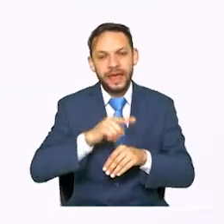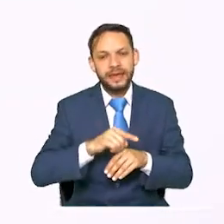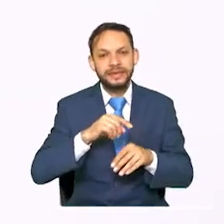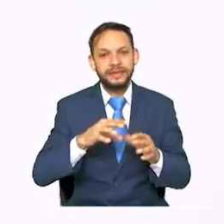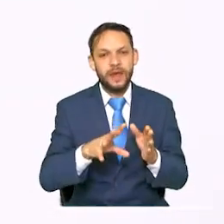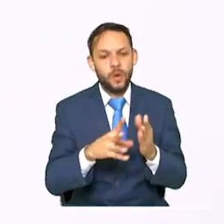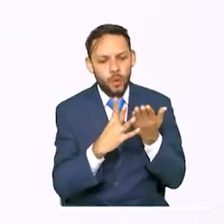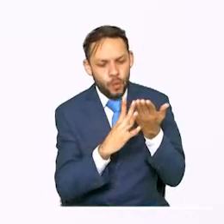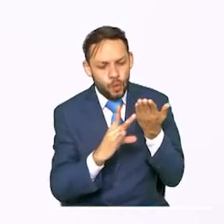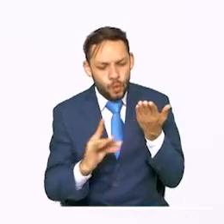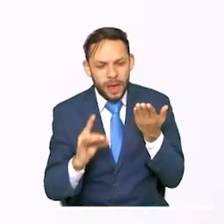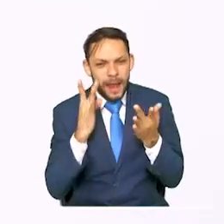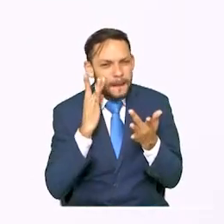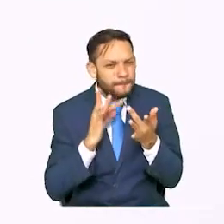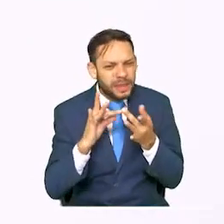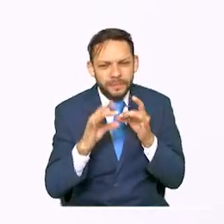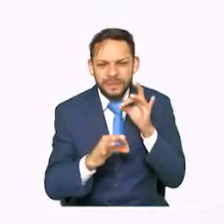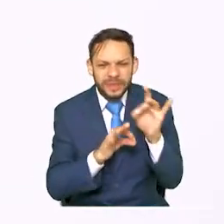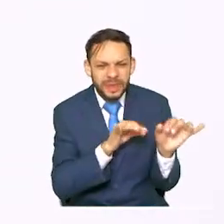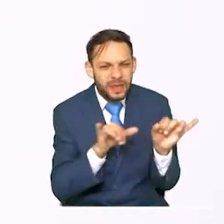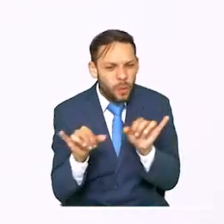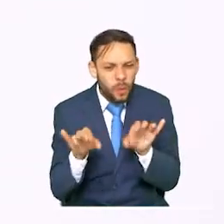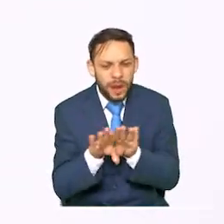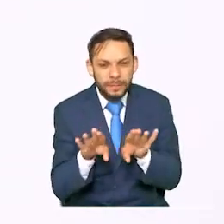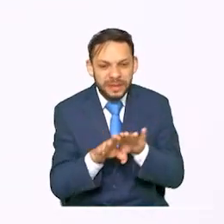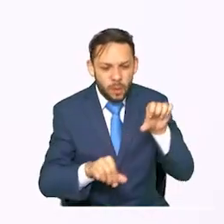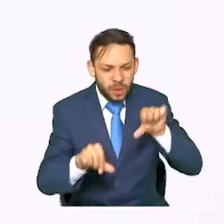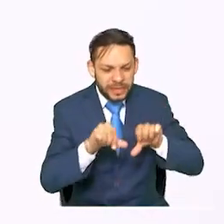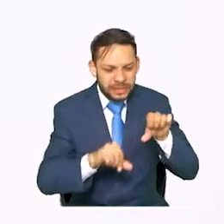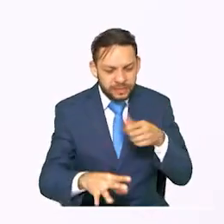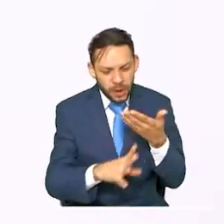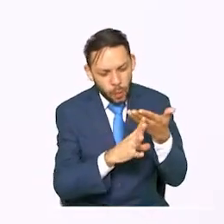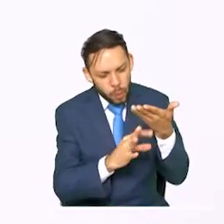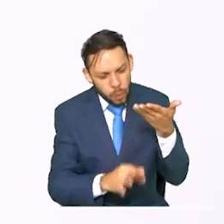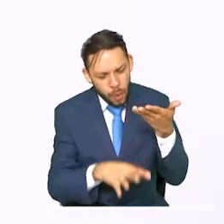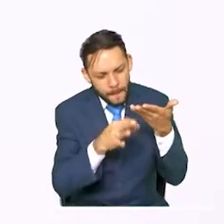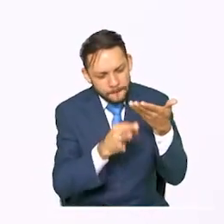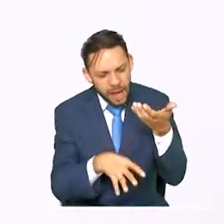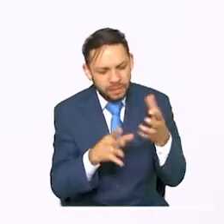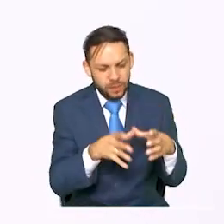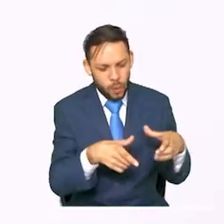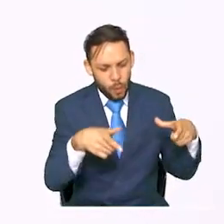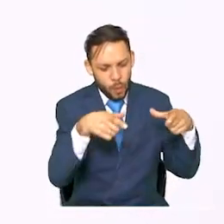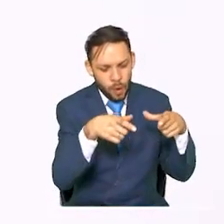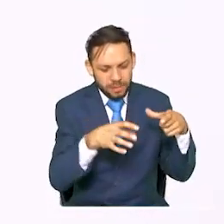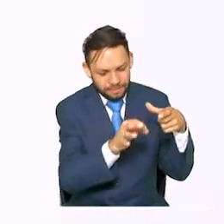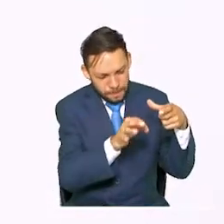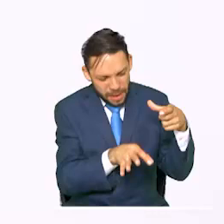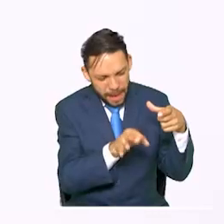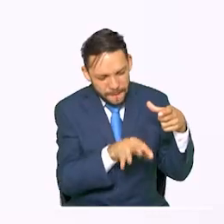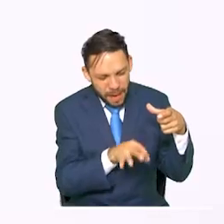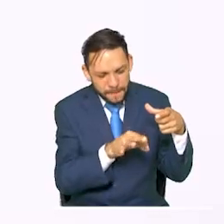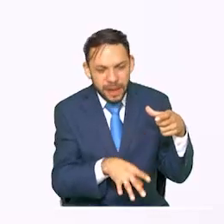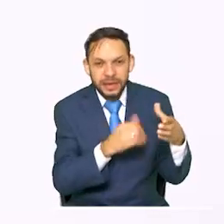se purifican y se pueden entonces empezar a incorporar a cierto tipo de aceites o a cierto tipo